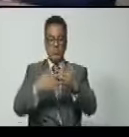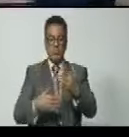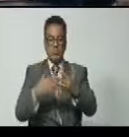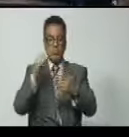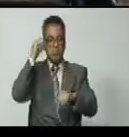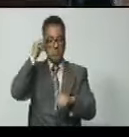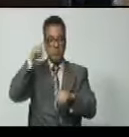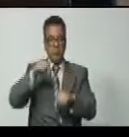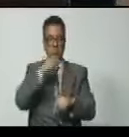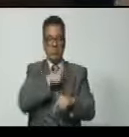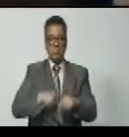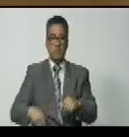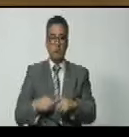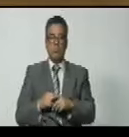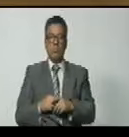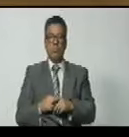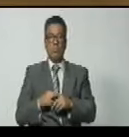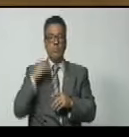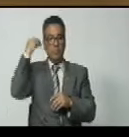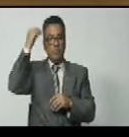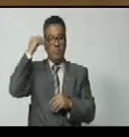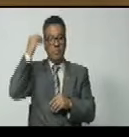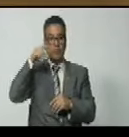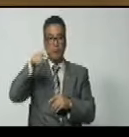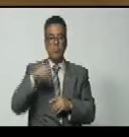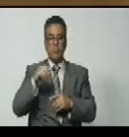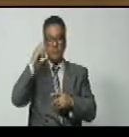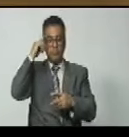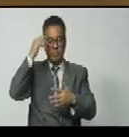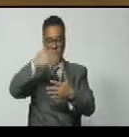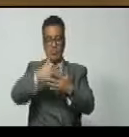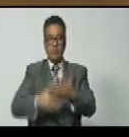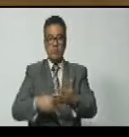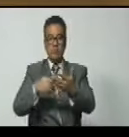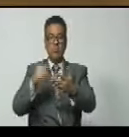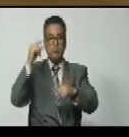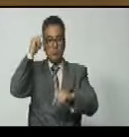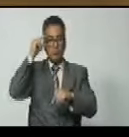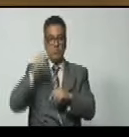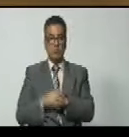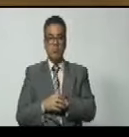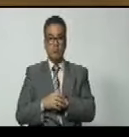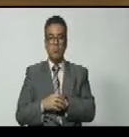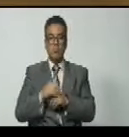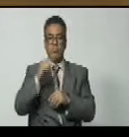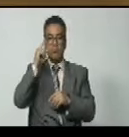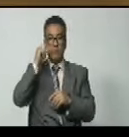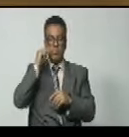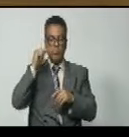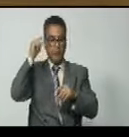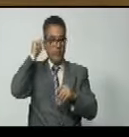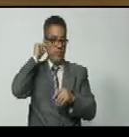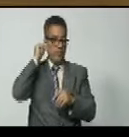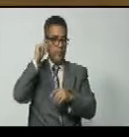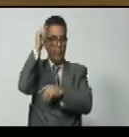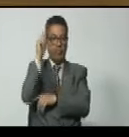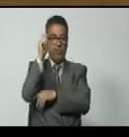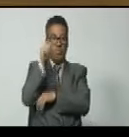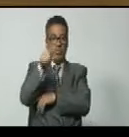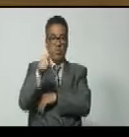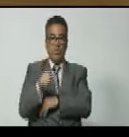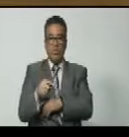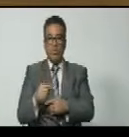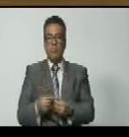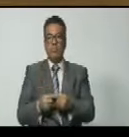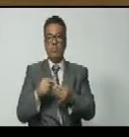del orden del día, ciudadano presidente. En consideración, el orden del día. Las honorables diputadas y los honorables diputados